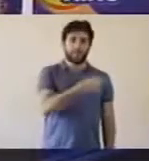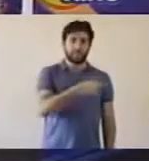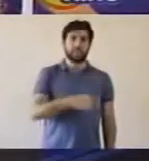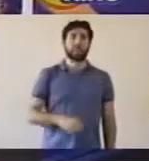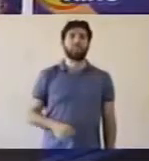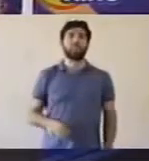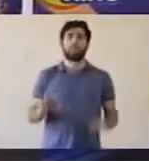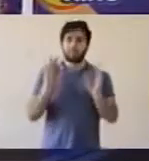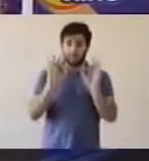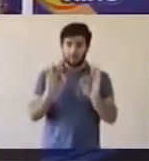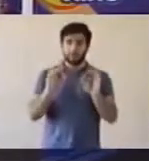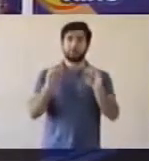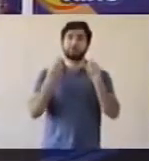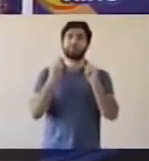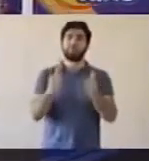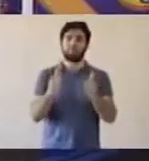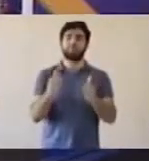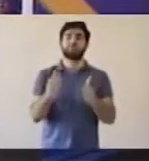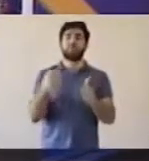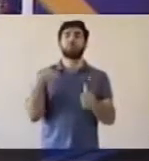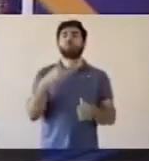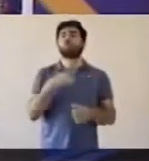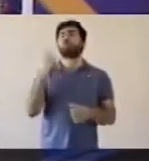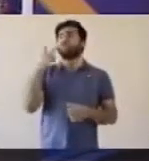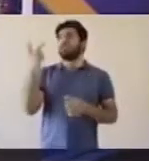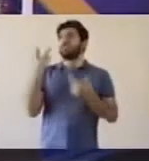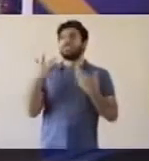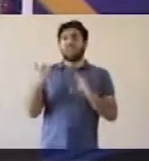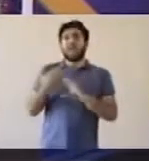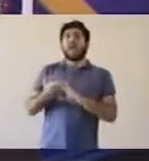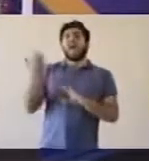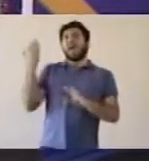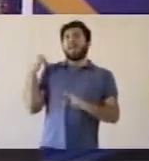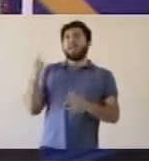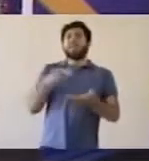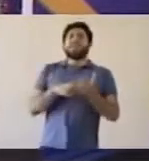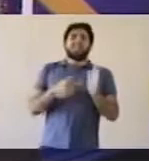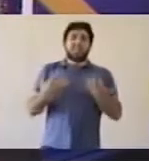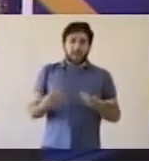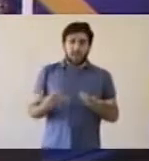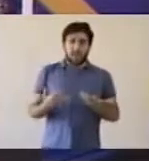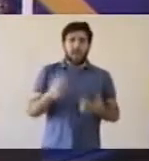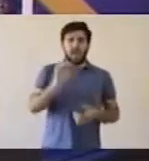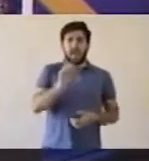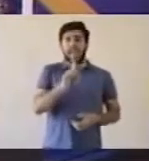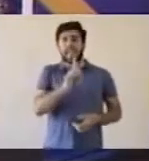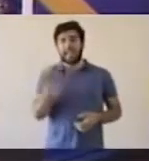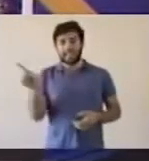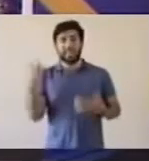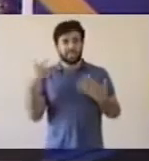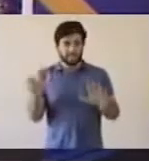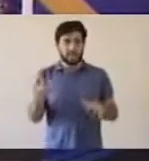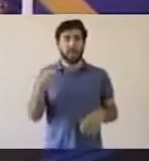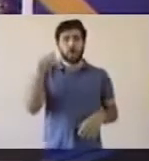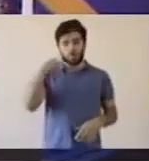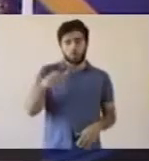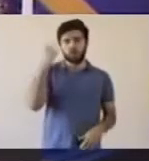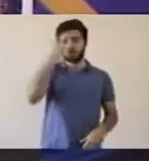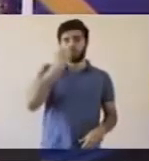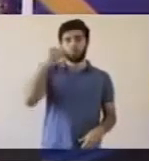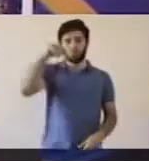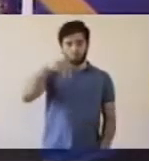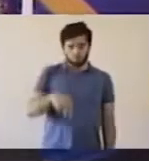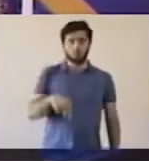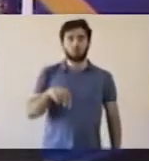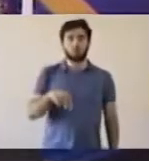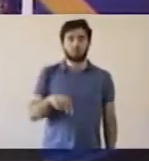este y oeste. Exacto. Ya hemos visto anteriormente lo que es este, ahora estamos viendo lo